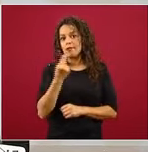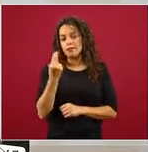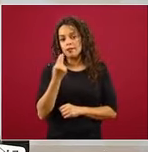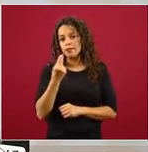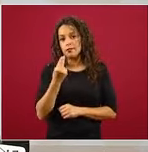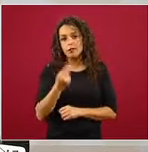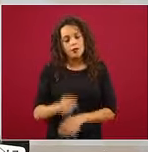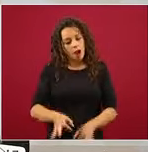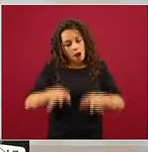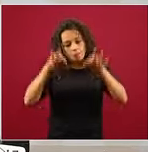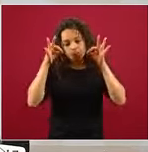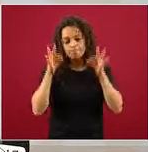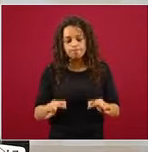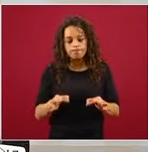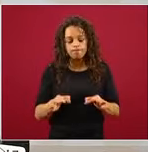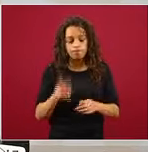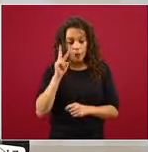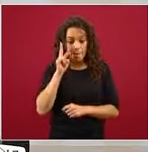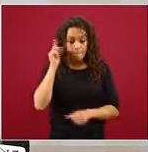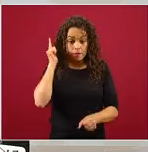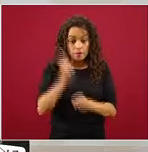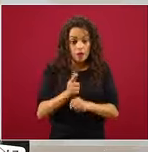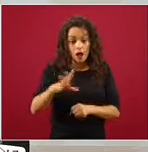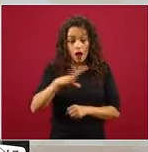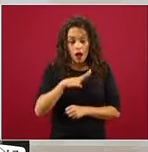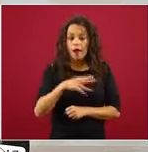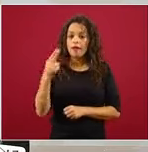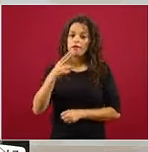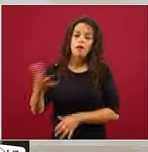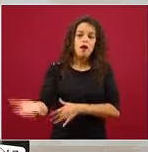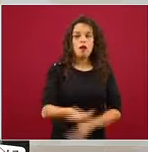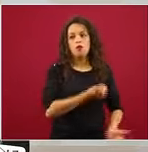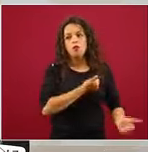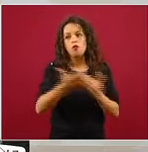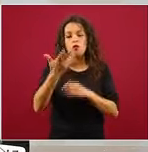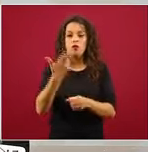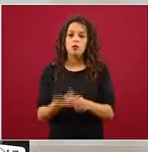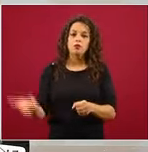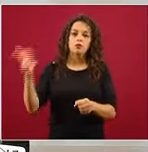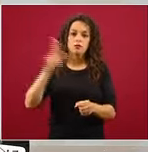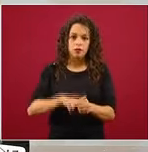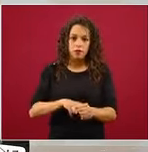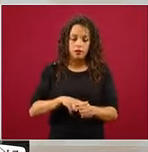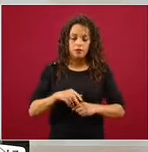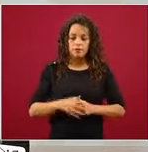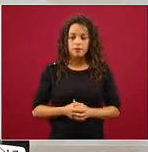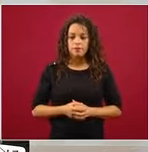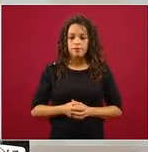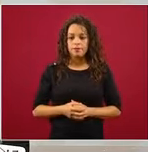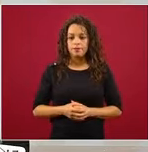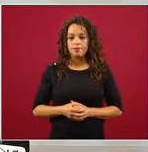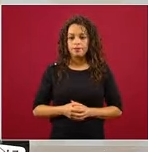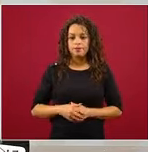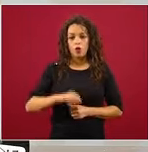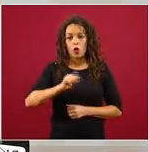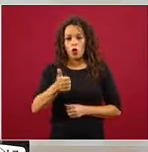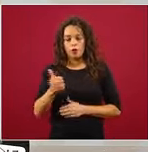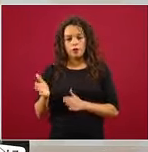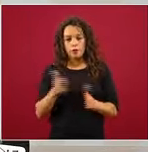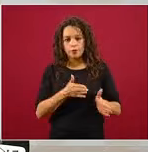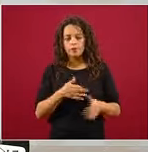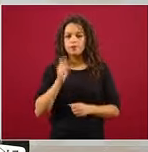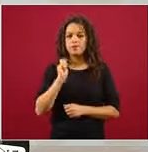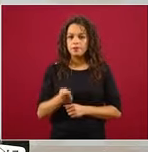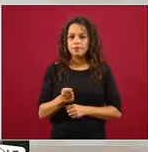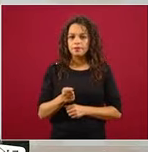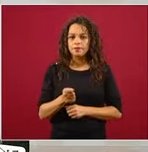que sean trasladados o trasladadas a las unidades resolutivas. Séptimo, mantener la